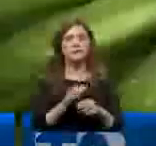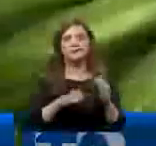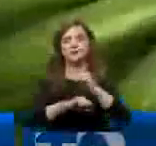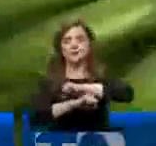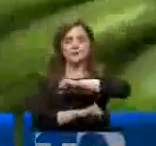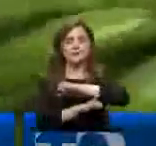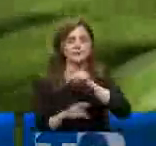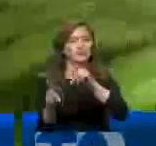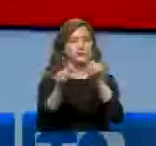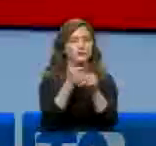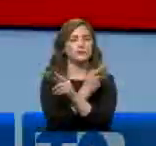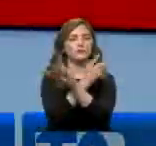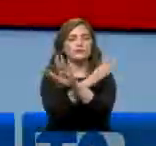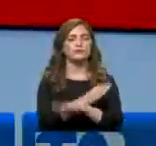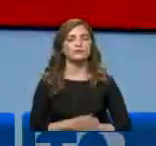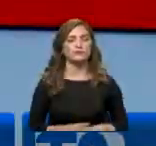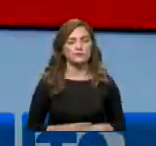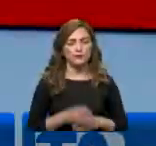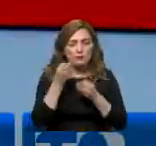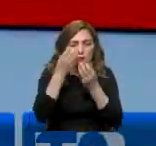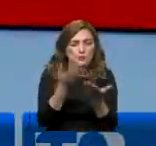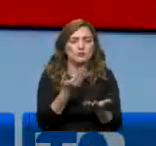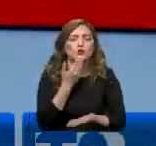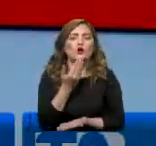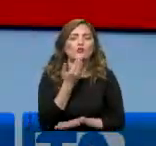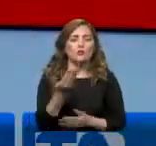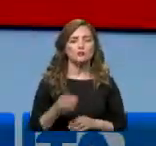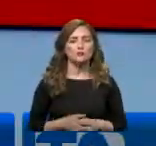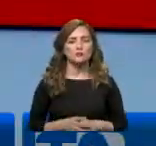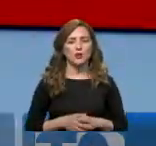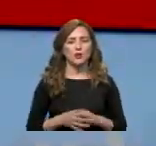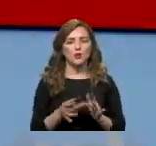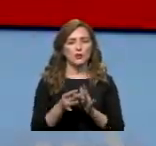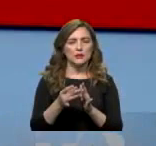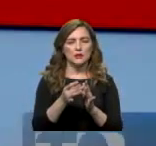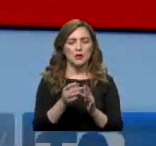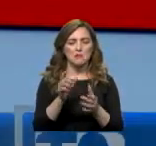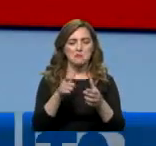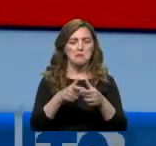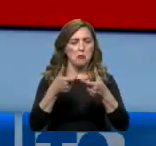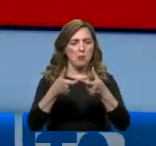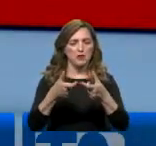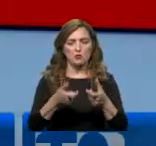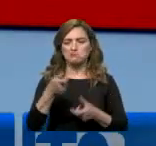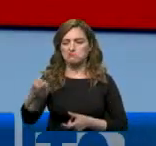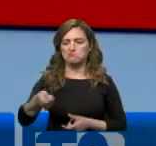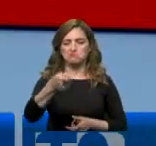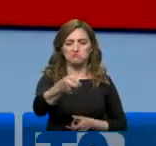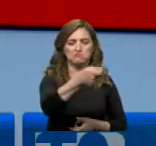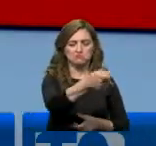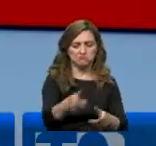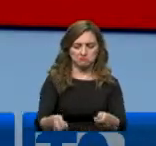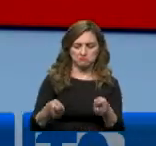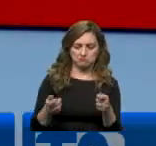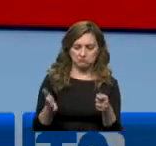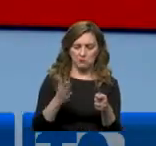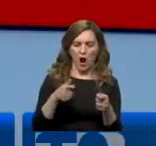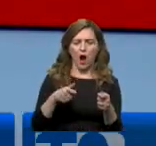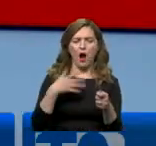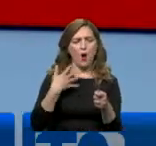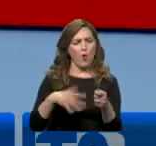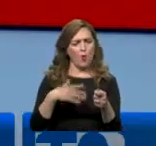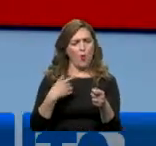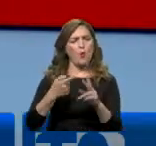fundamental del plan de contingencia. Está llegando la información a través de guías de bolsillo, que los productores sepan identificar los primeros síntomas, que